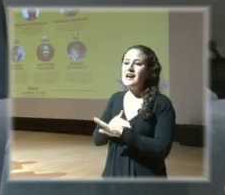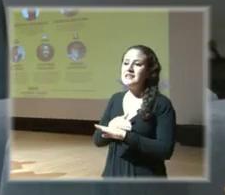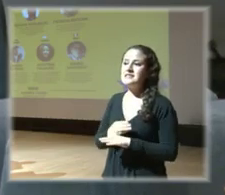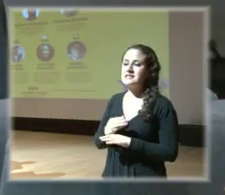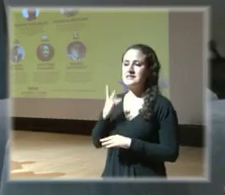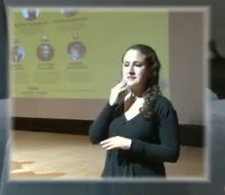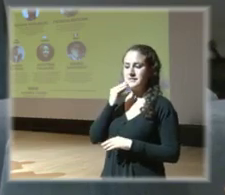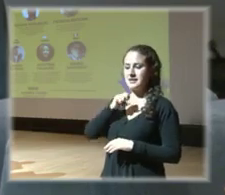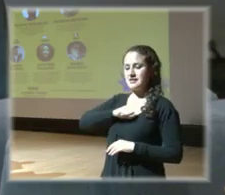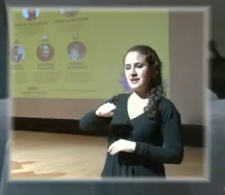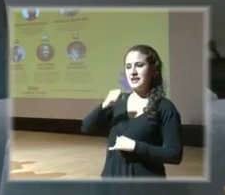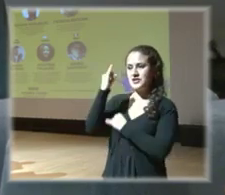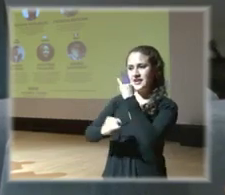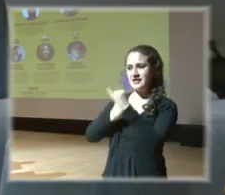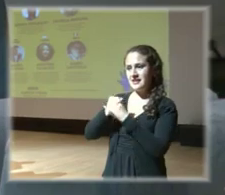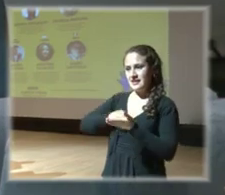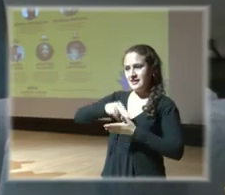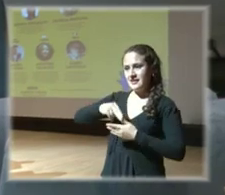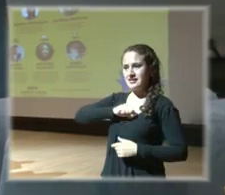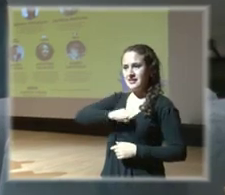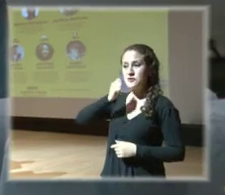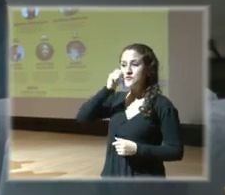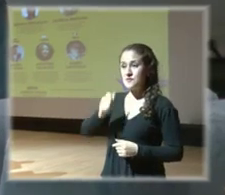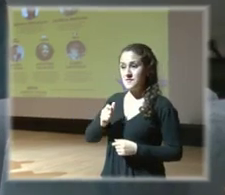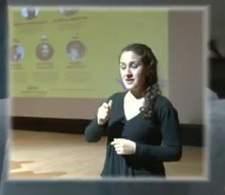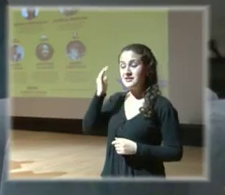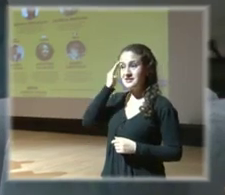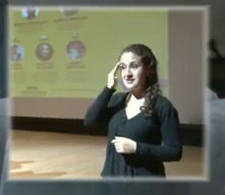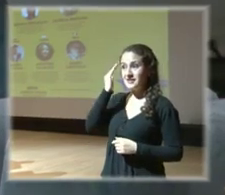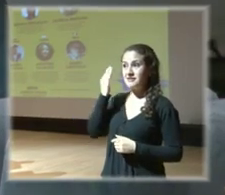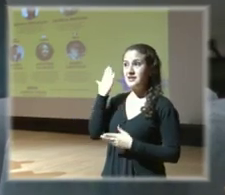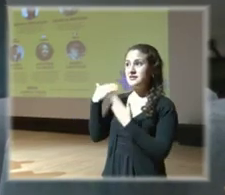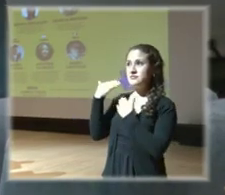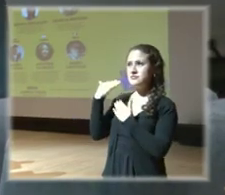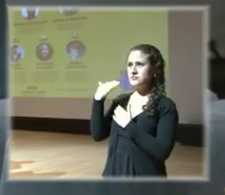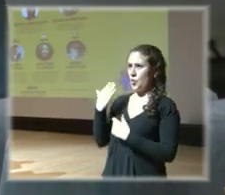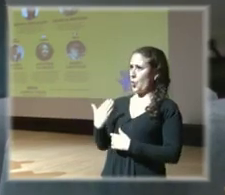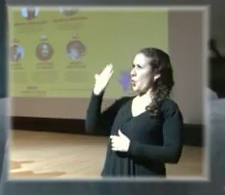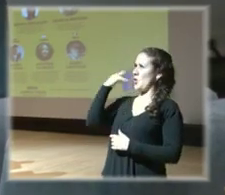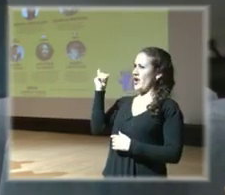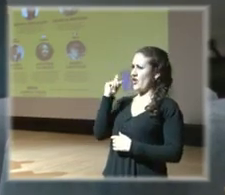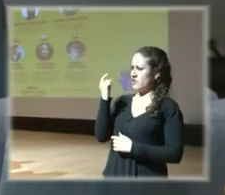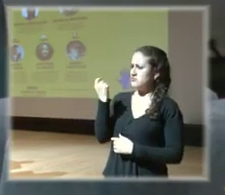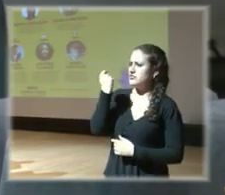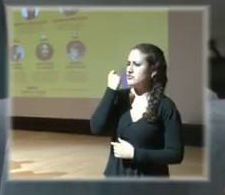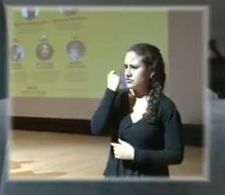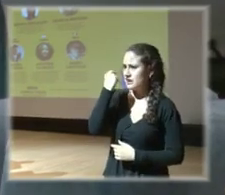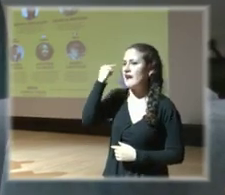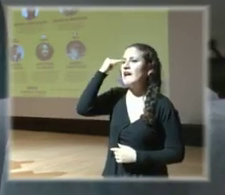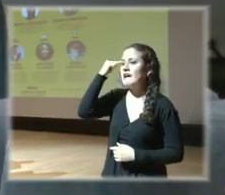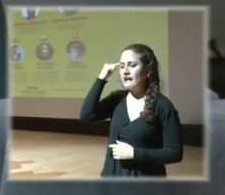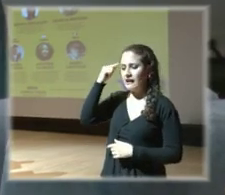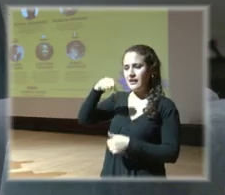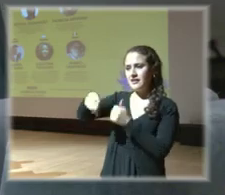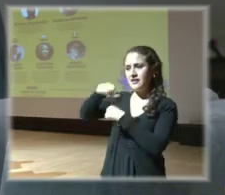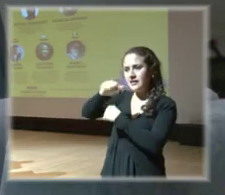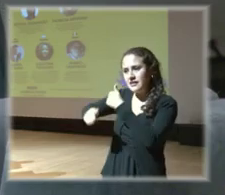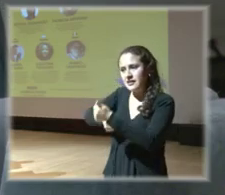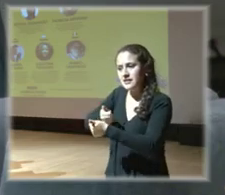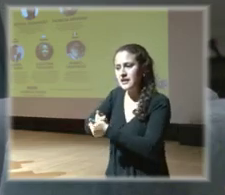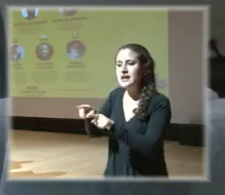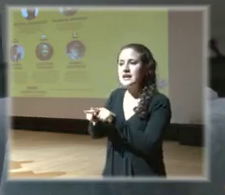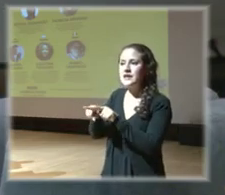el derecho internacional de los derechos humanos. Tenemos que recordar que hasta hace no mucho tiempo se suponía que la interdicción era